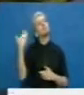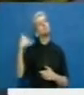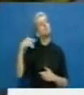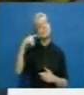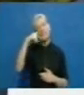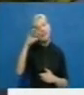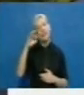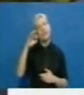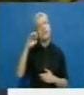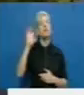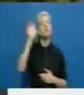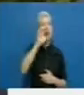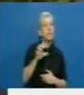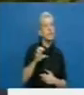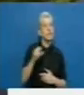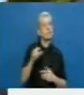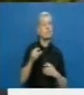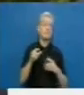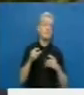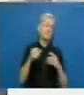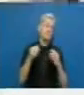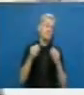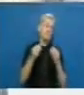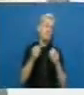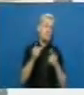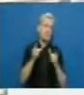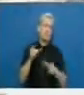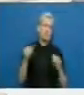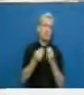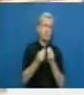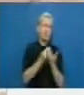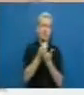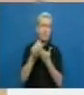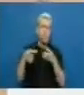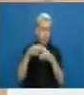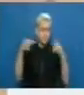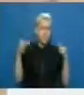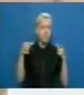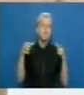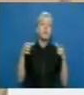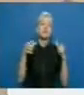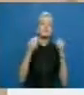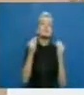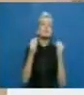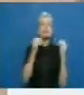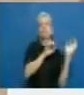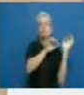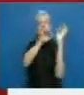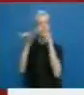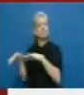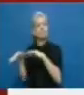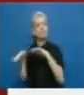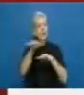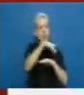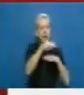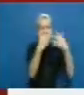de las provincias, muchas poblaciones, se veían desguazadas porque la gente iba a vivir al Gran Buenos Aires o iba al